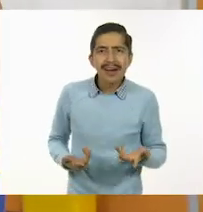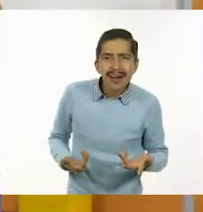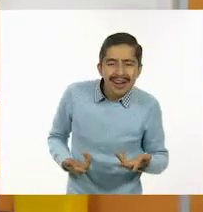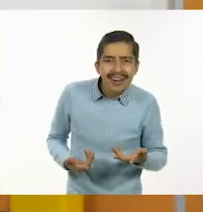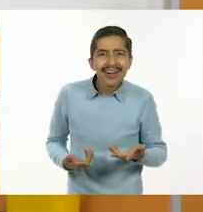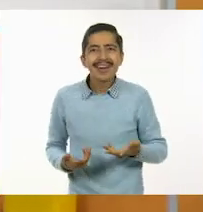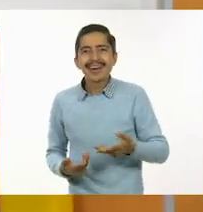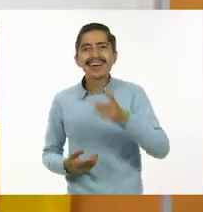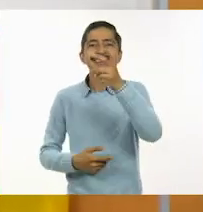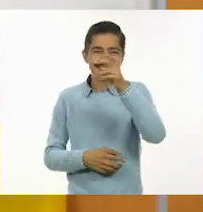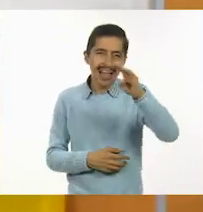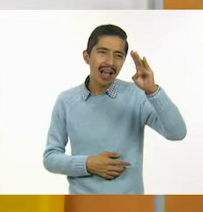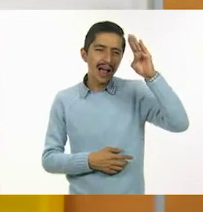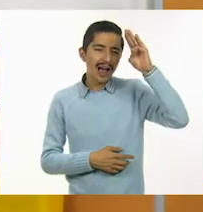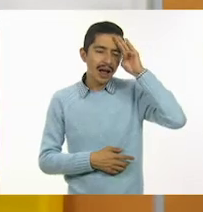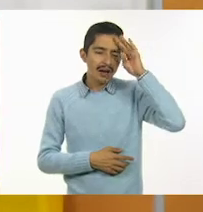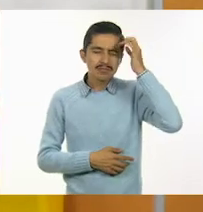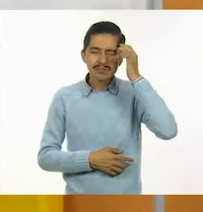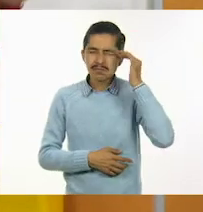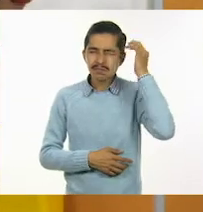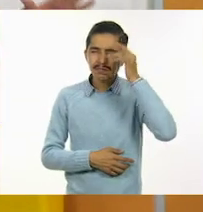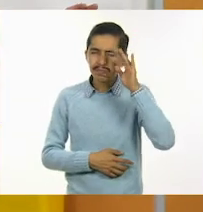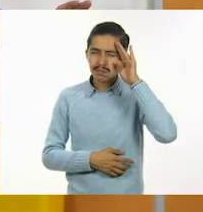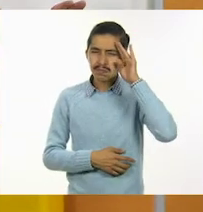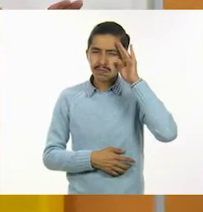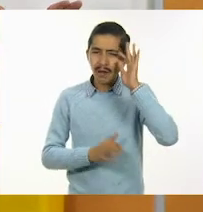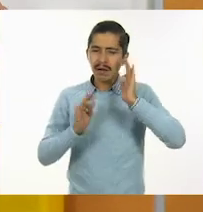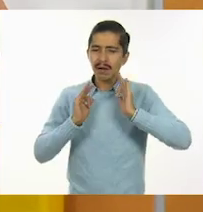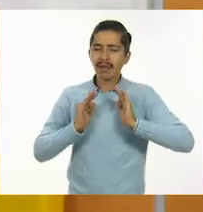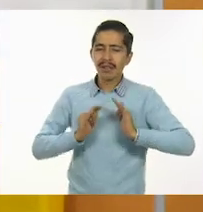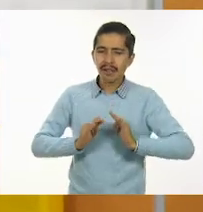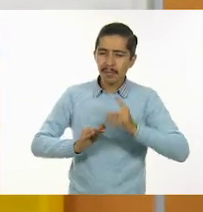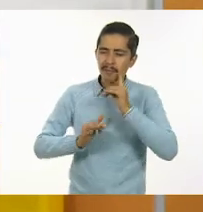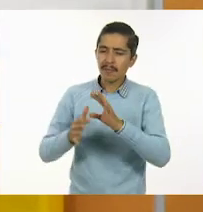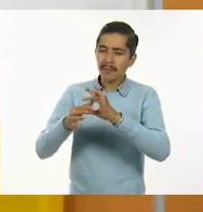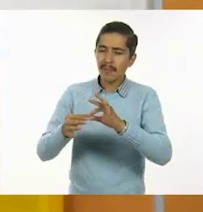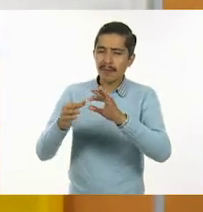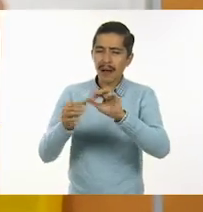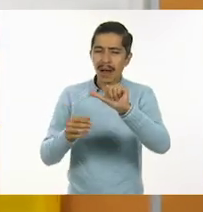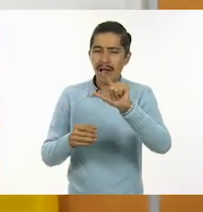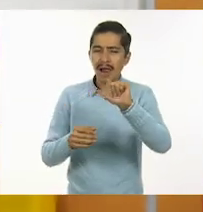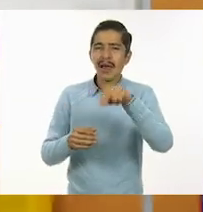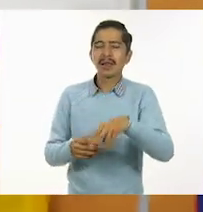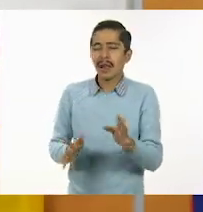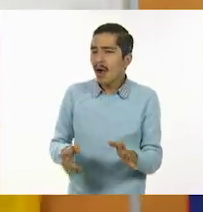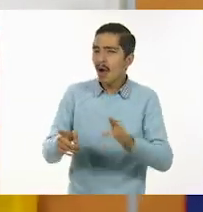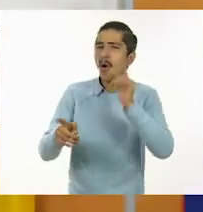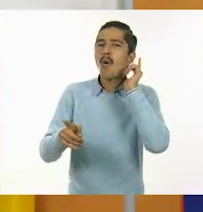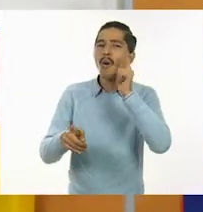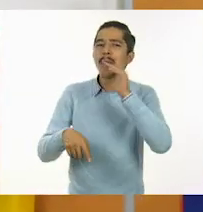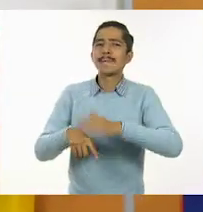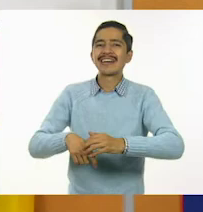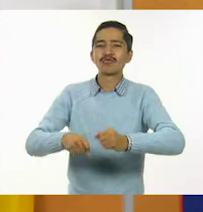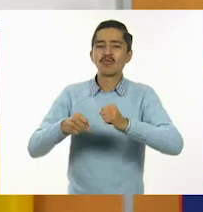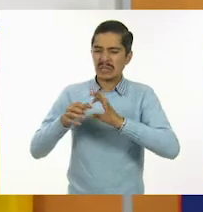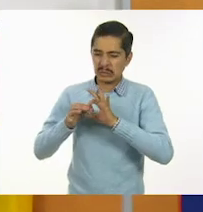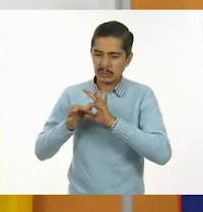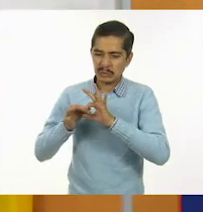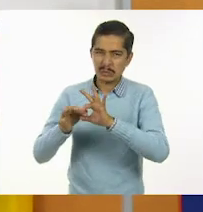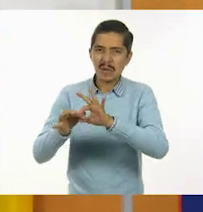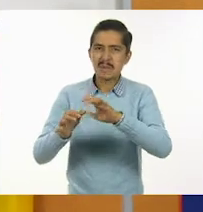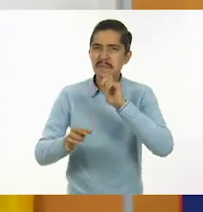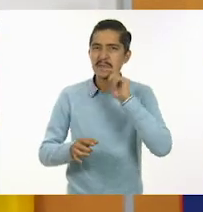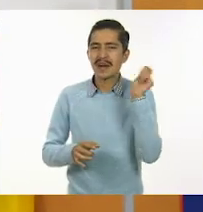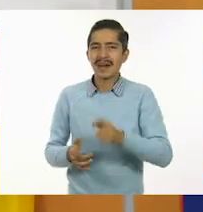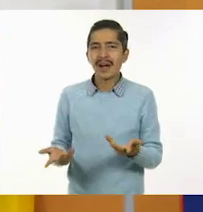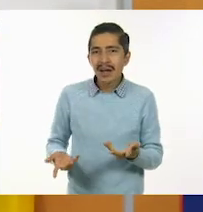Afortunadamente, reflexionó y habló con Alan de manera calmada. Seguro su relación siguió tanto o más fuerte que antes. ¿Y